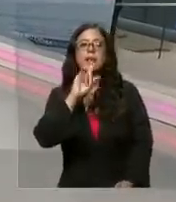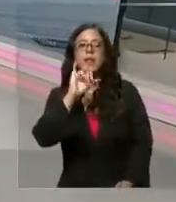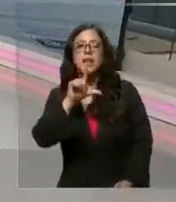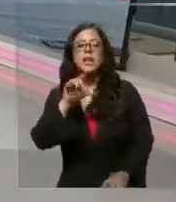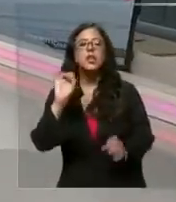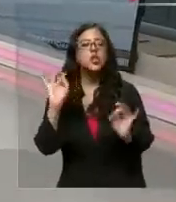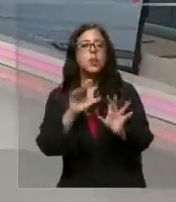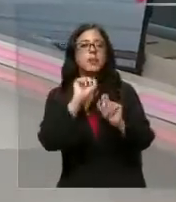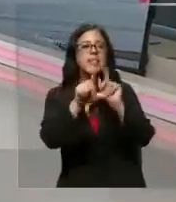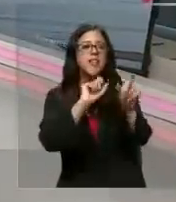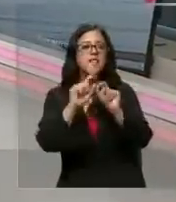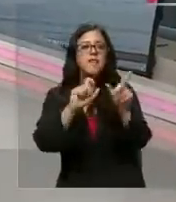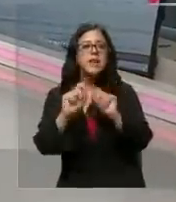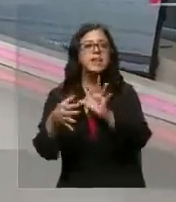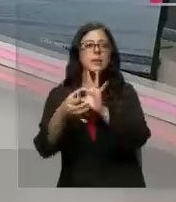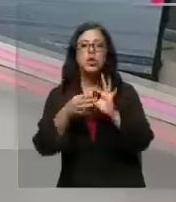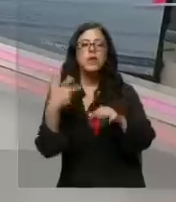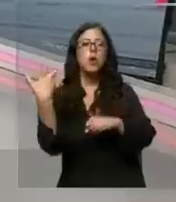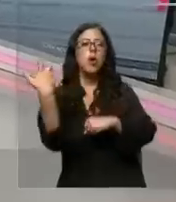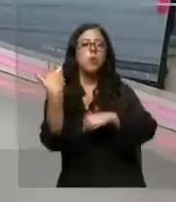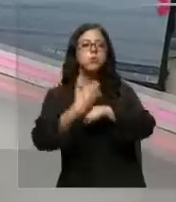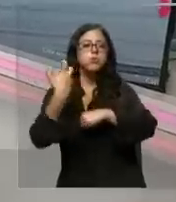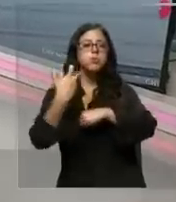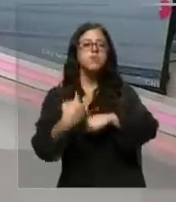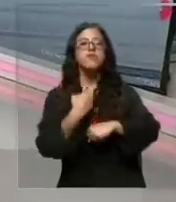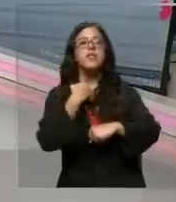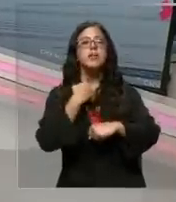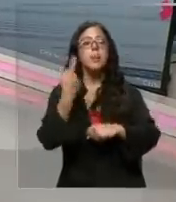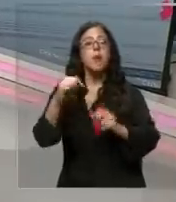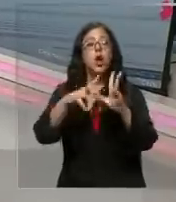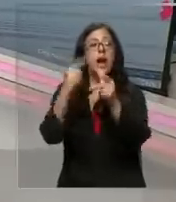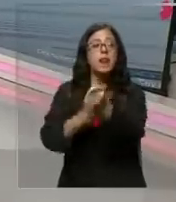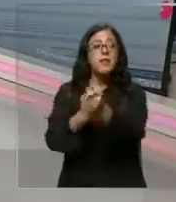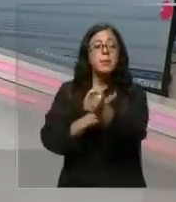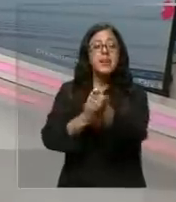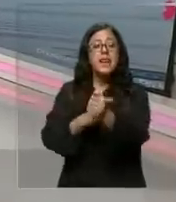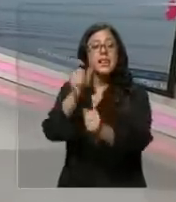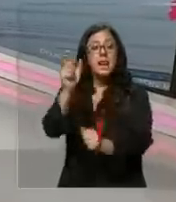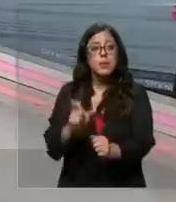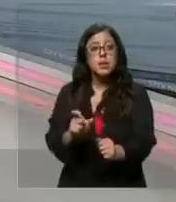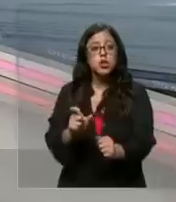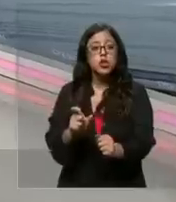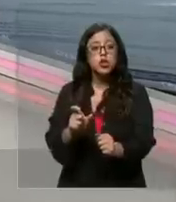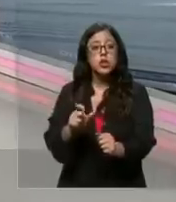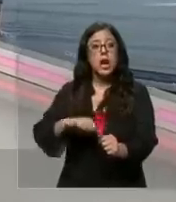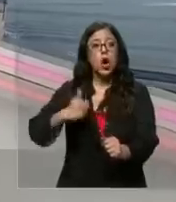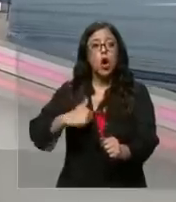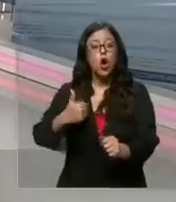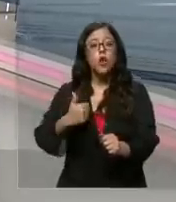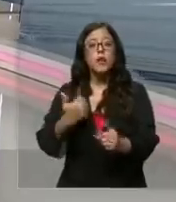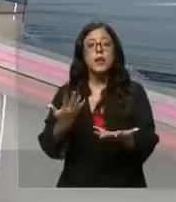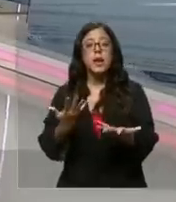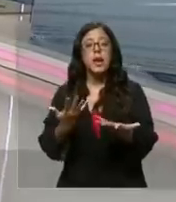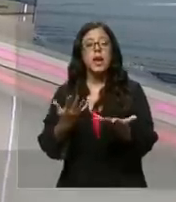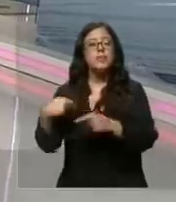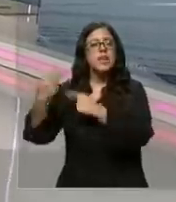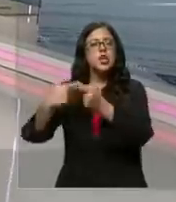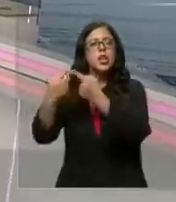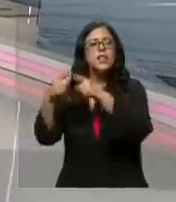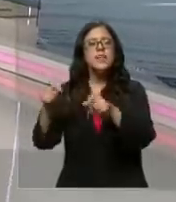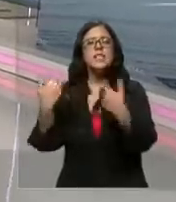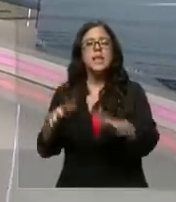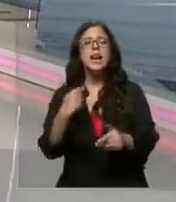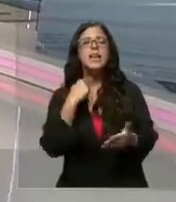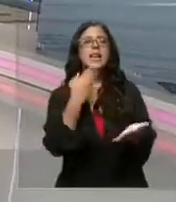al ser víctima de un asalto sin embargo la familia de la joven tiene una versión diferente y se creyó por homicidio simple en su